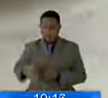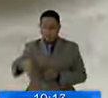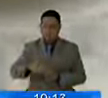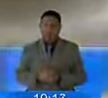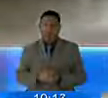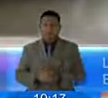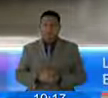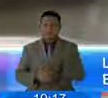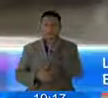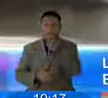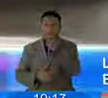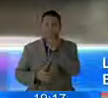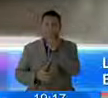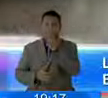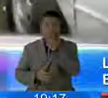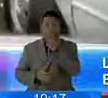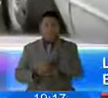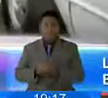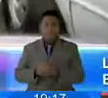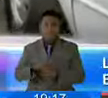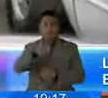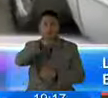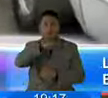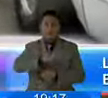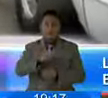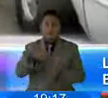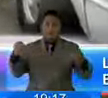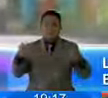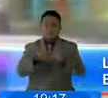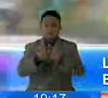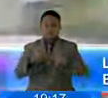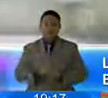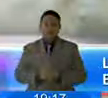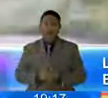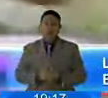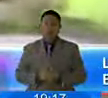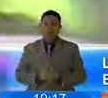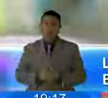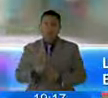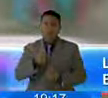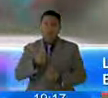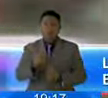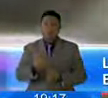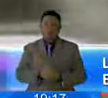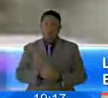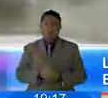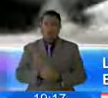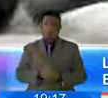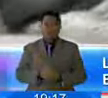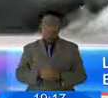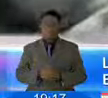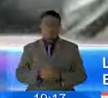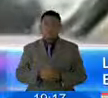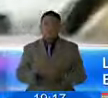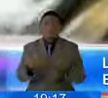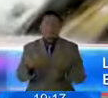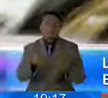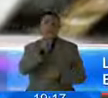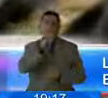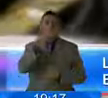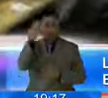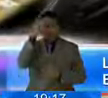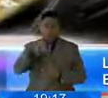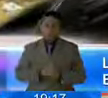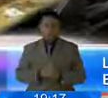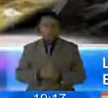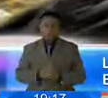lado, un accidente de tránsito se registró en Puerto Viejo. El señor está aquí, yo sí llegué. Pero de acá el señor nos envía para acá también. Ver, maniobrando,